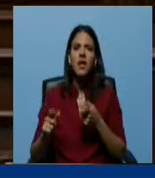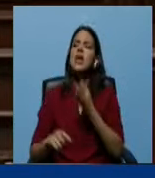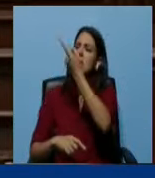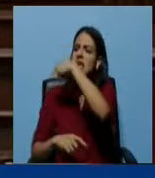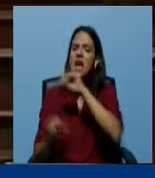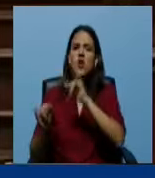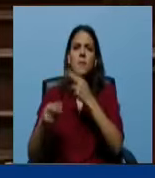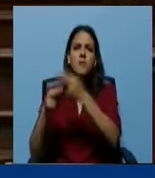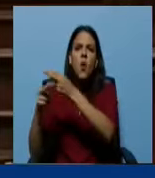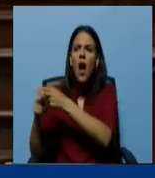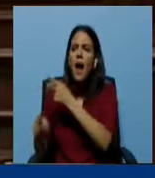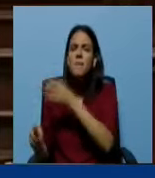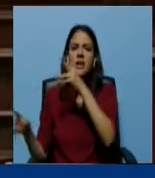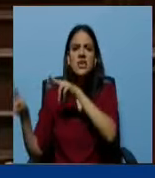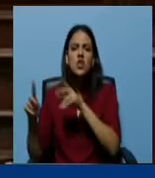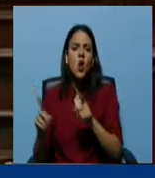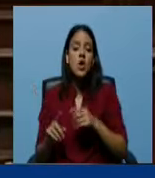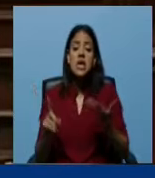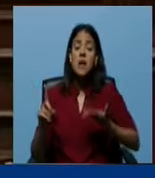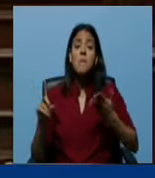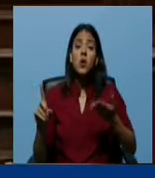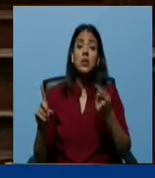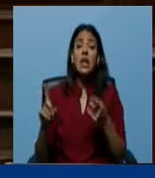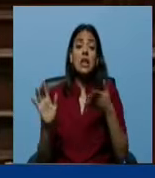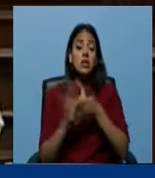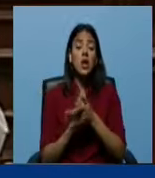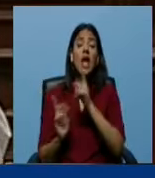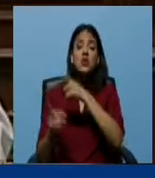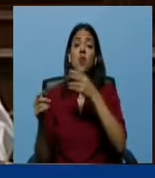sus medios de comunicación que traicionaron a Chávez?